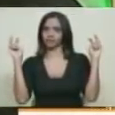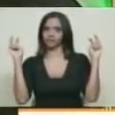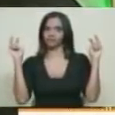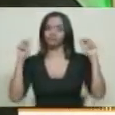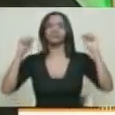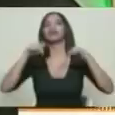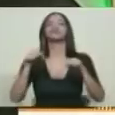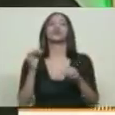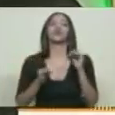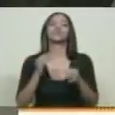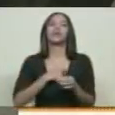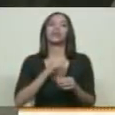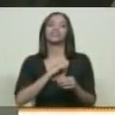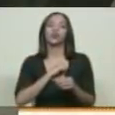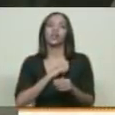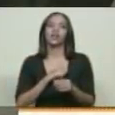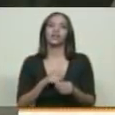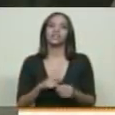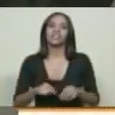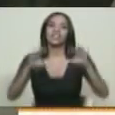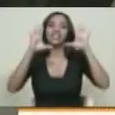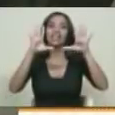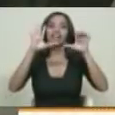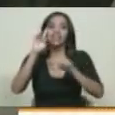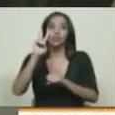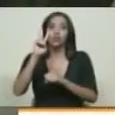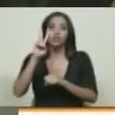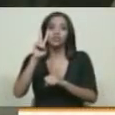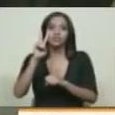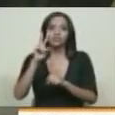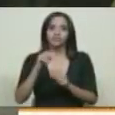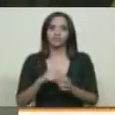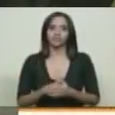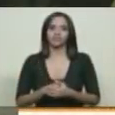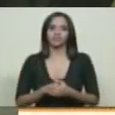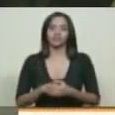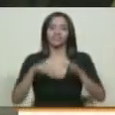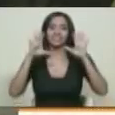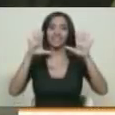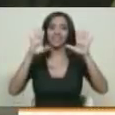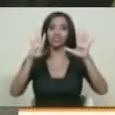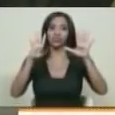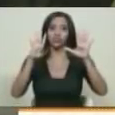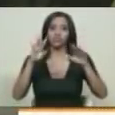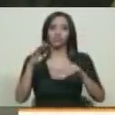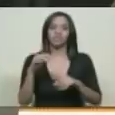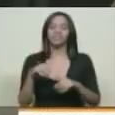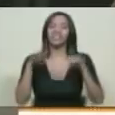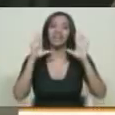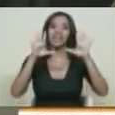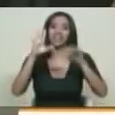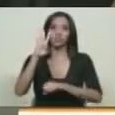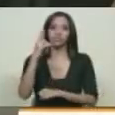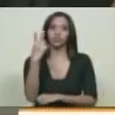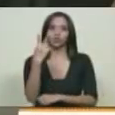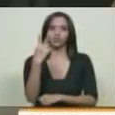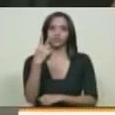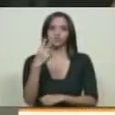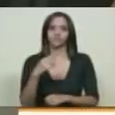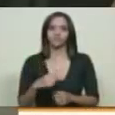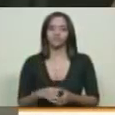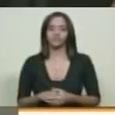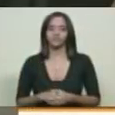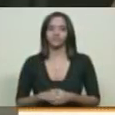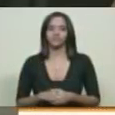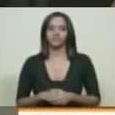española... ¿Cuánto están encausados por ladrones? De 14 a 12. De 14 a 12. De 14 a 12. Y nosotros lo andan buscando. Por se quedaron sin no, banda. No, se quedaron no, sin no, la